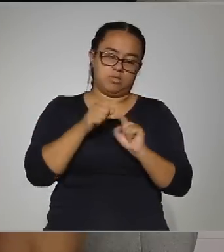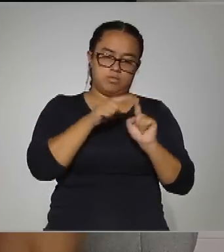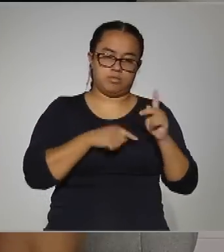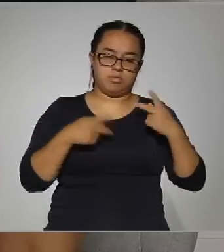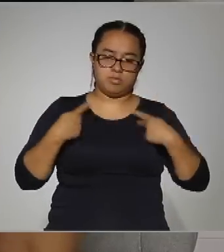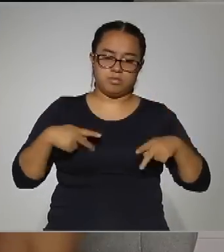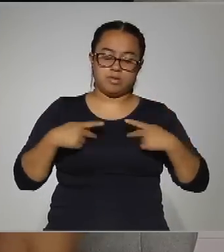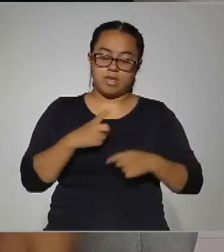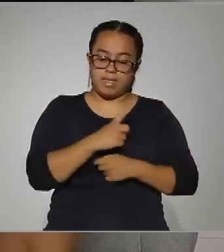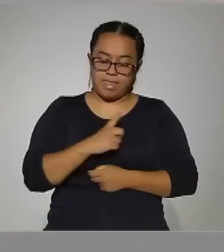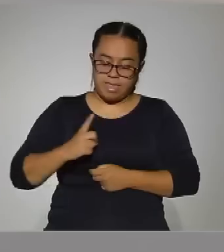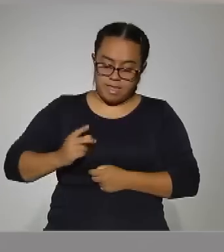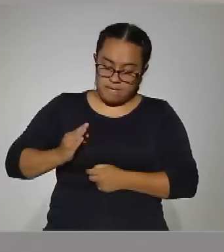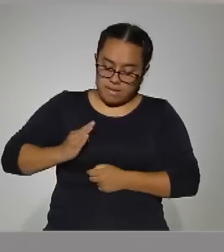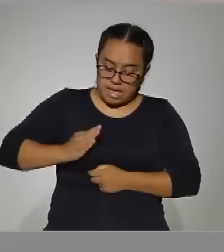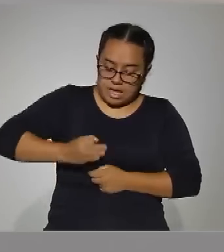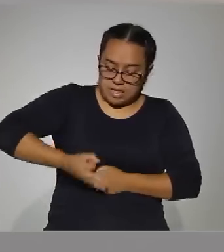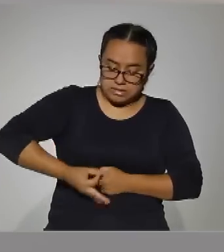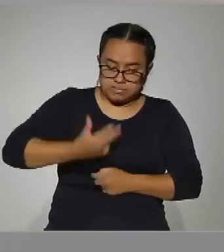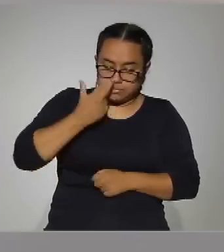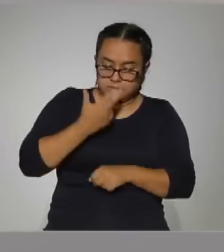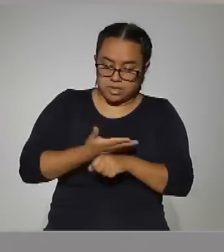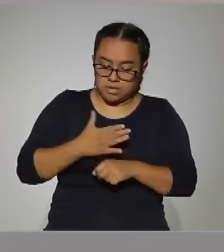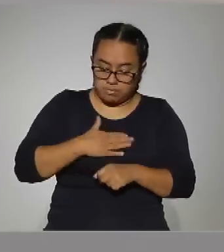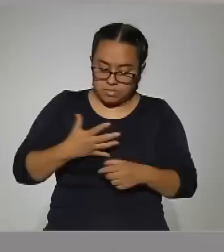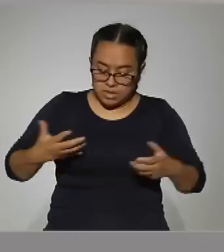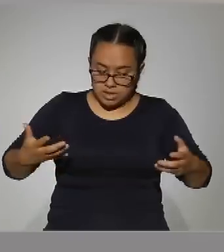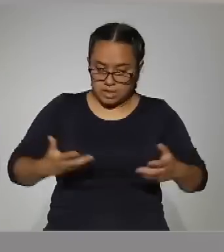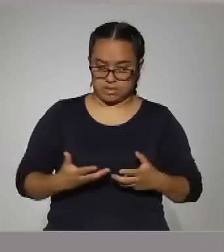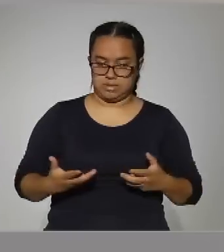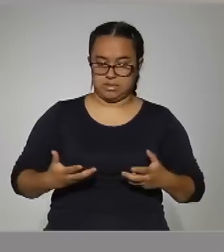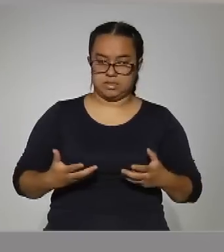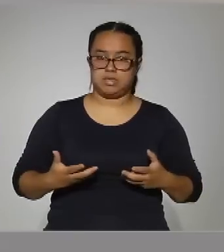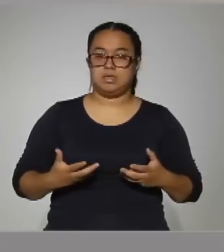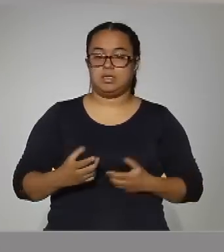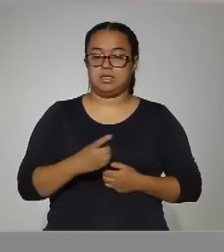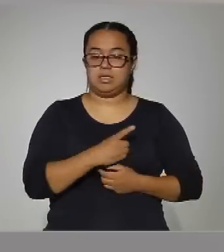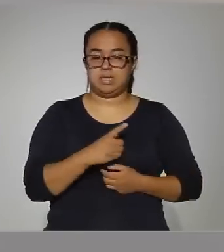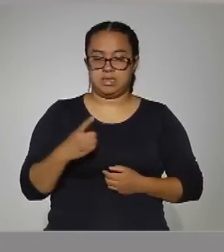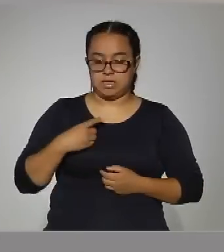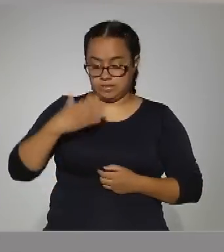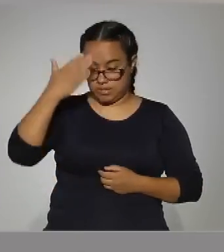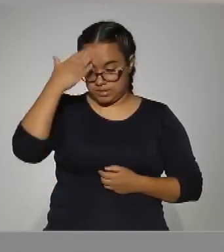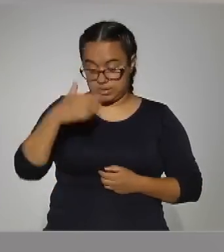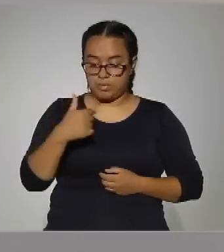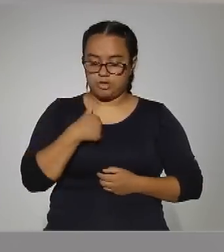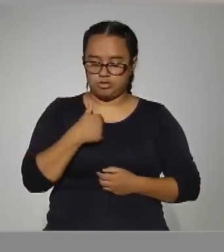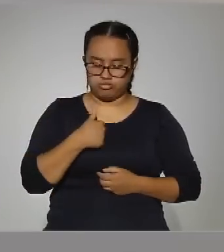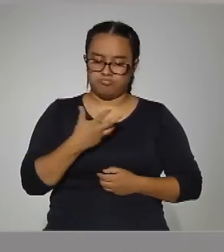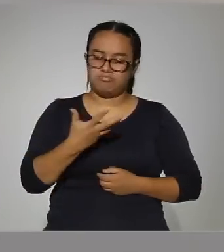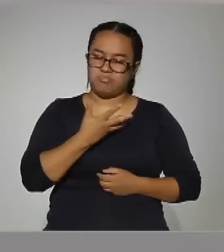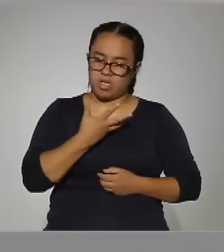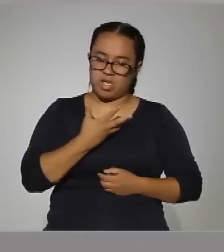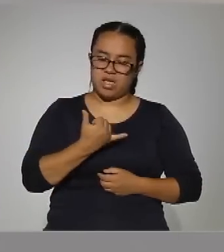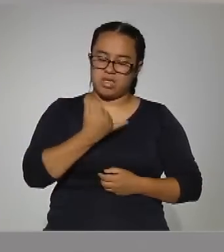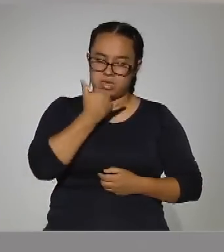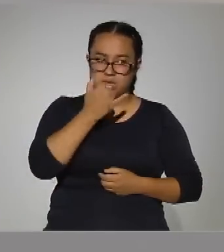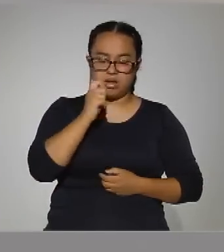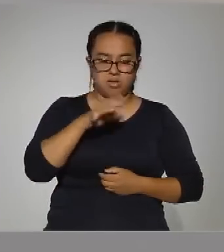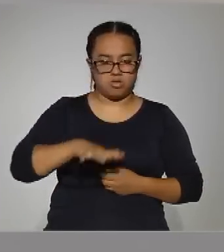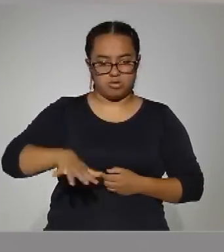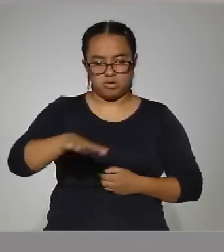El asumir la responsabilidad de los actos, el saberte participando en lo que ocurre en tu